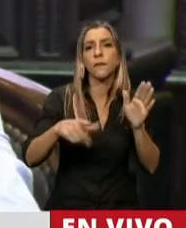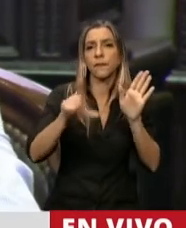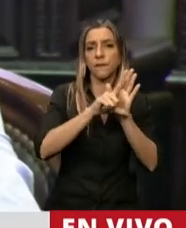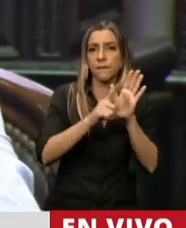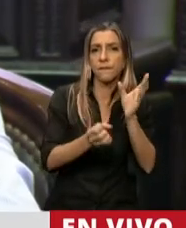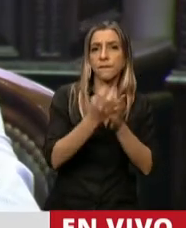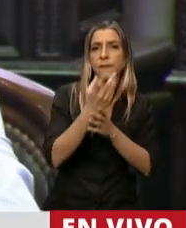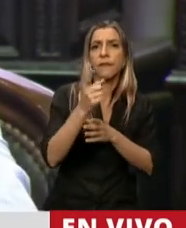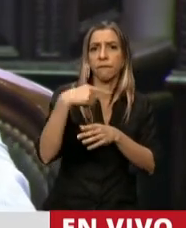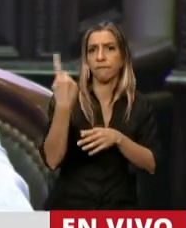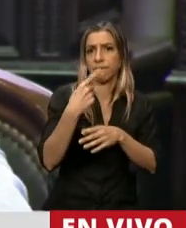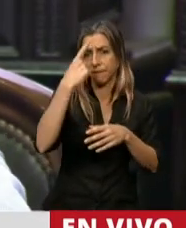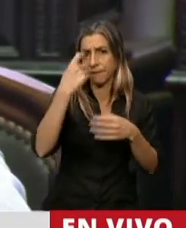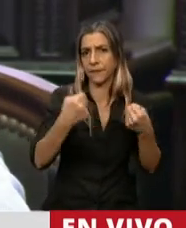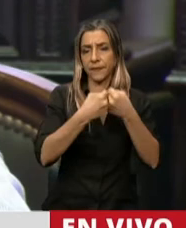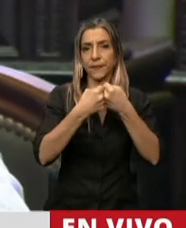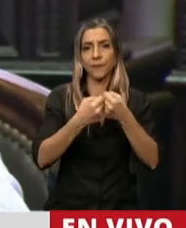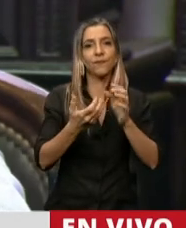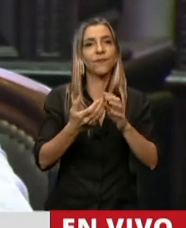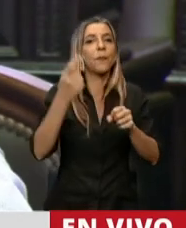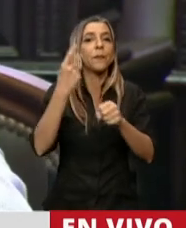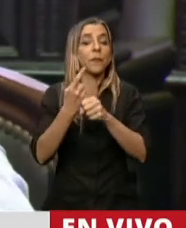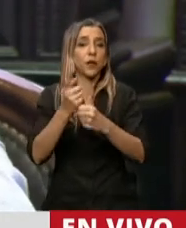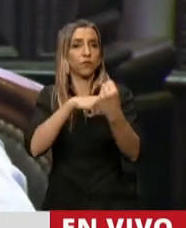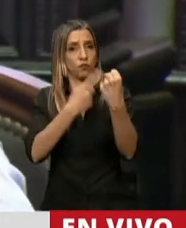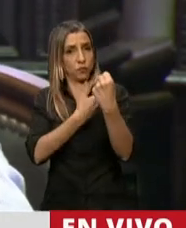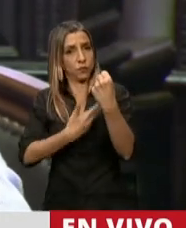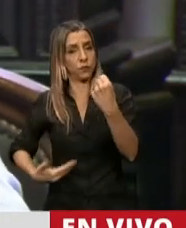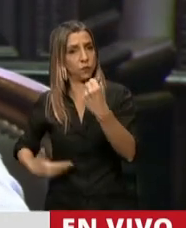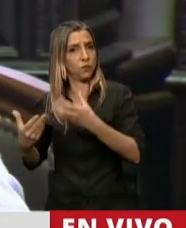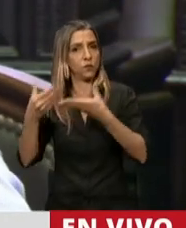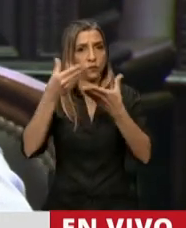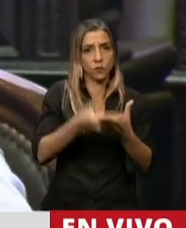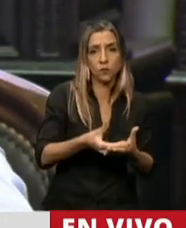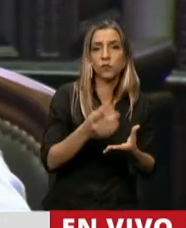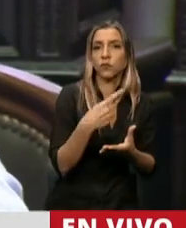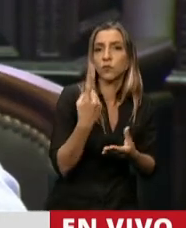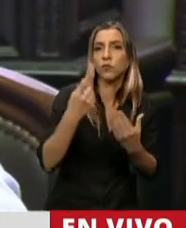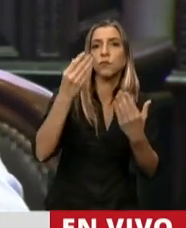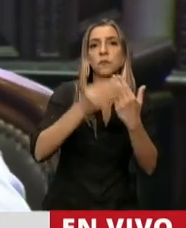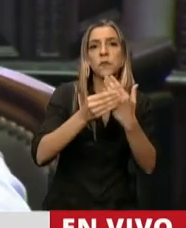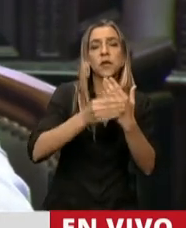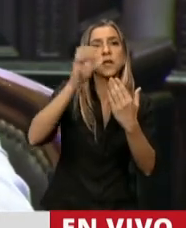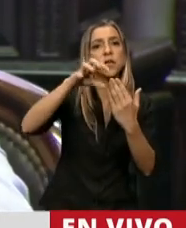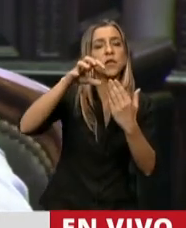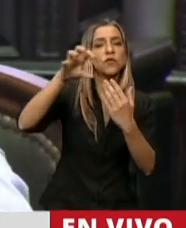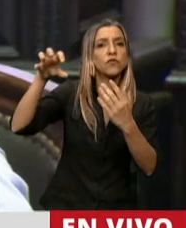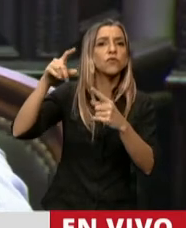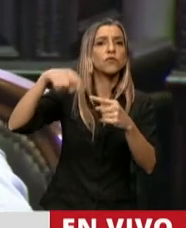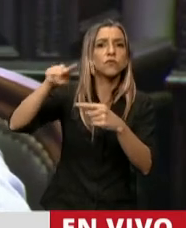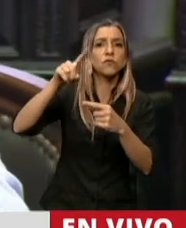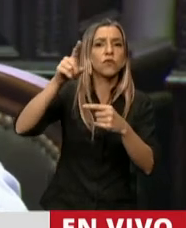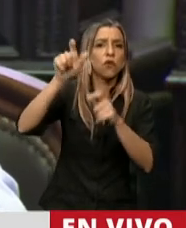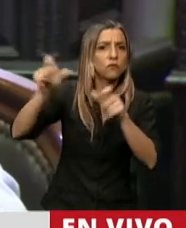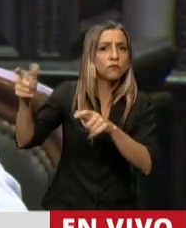había venido desde el Ejecutivo, discutimos con ministros, nos pusimos de acuerdo, casi por unanimidad